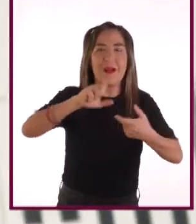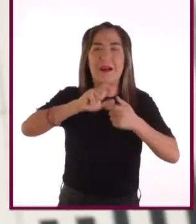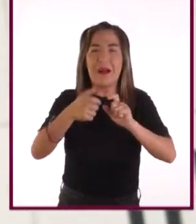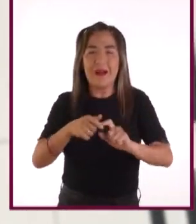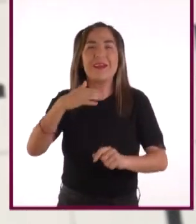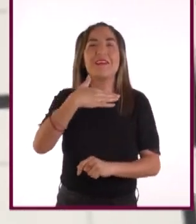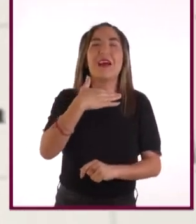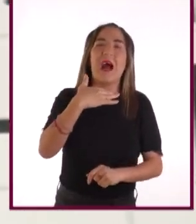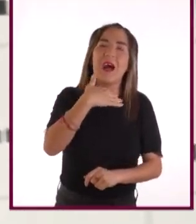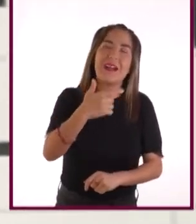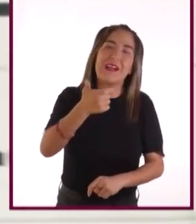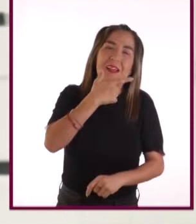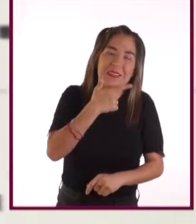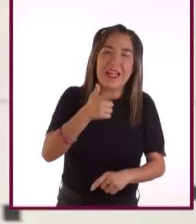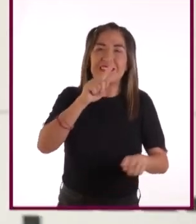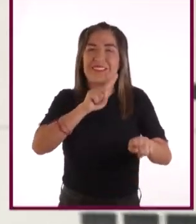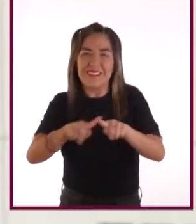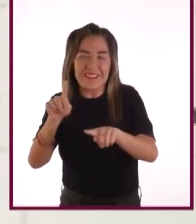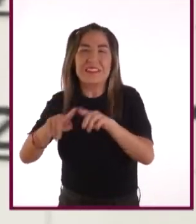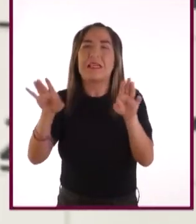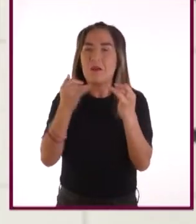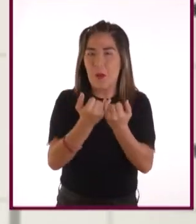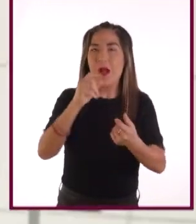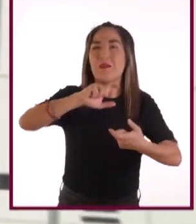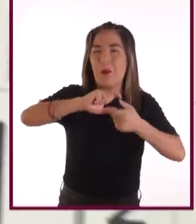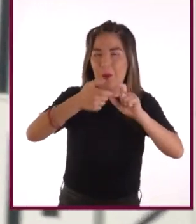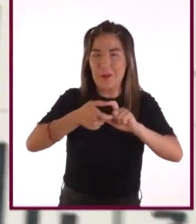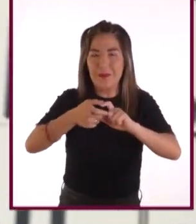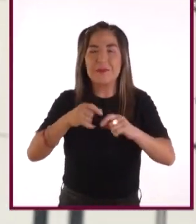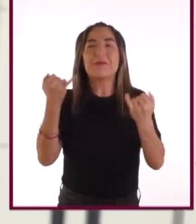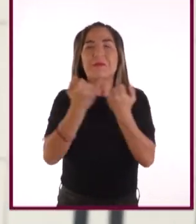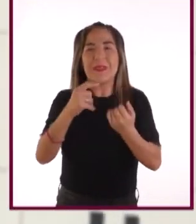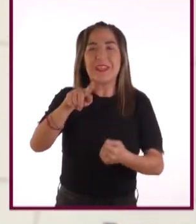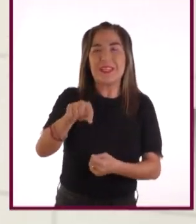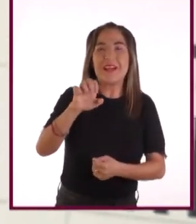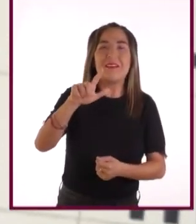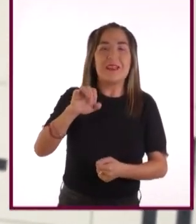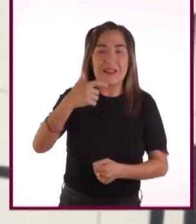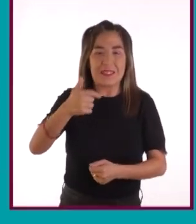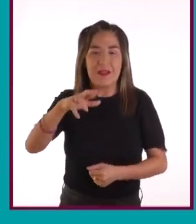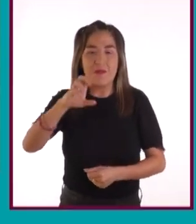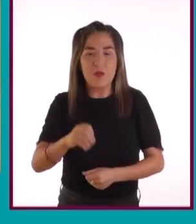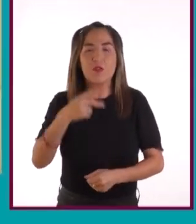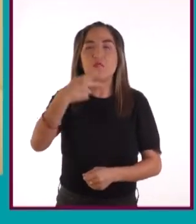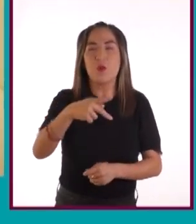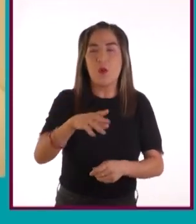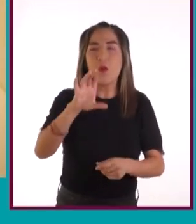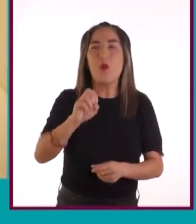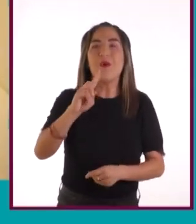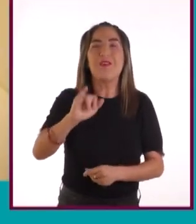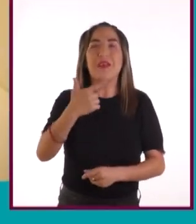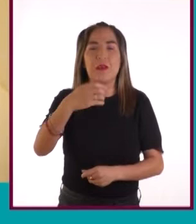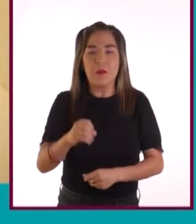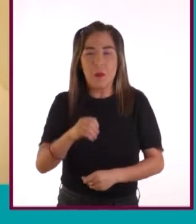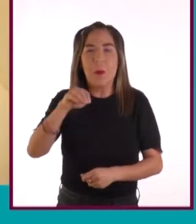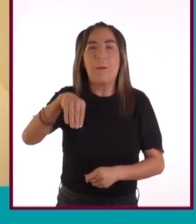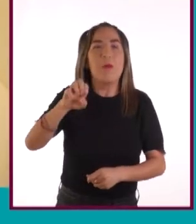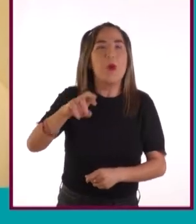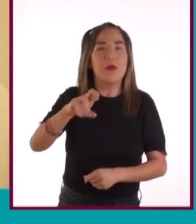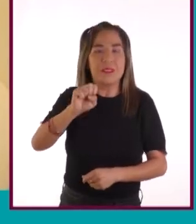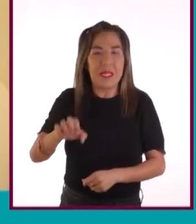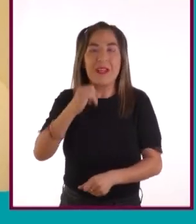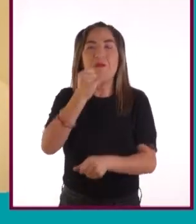inglés, francés, cada uno es diferente. La parte del telégrafo, que ocupa el código Morse,